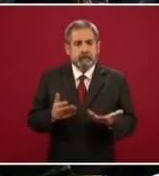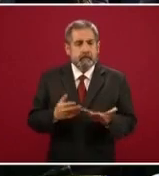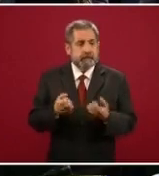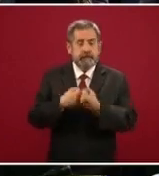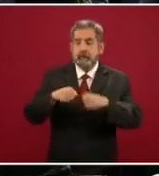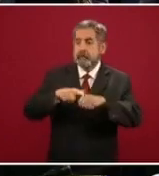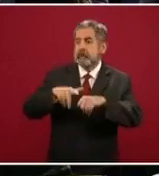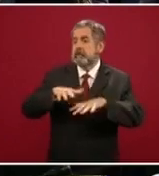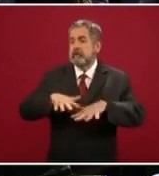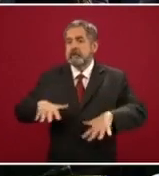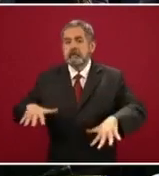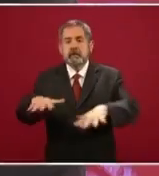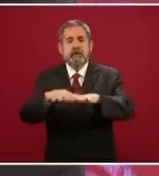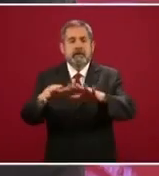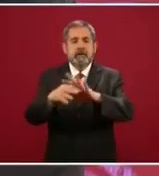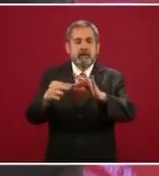social